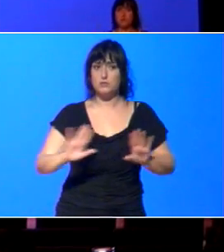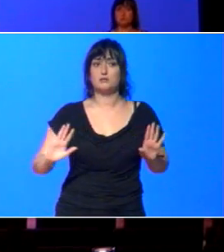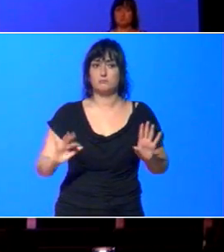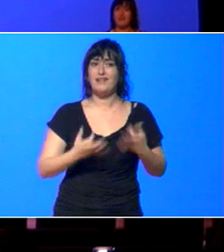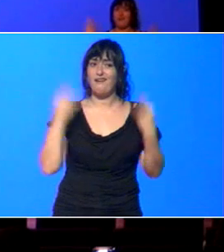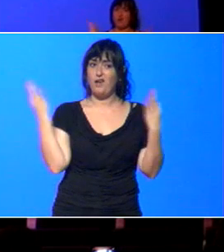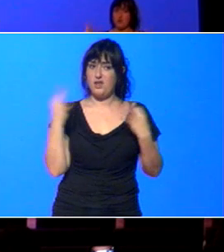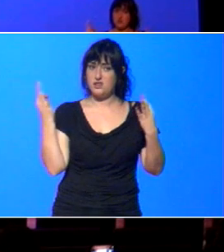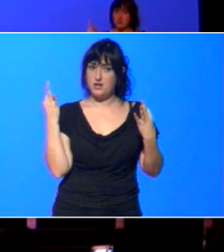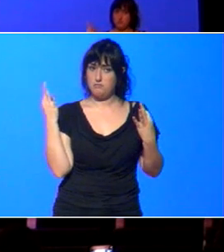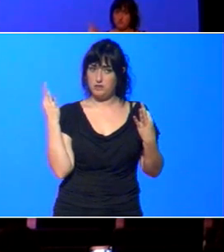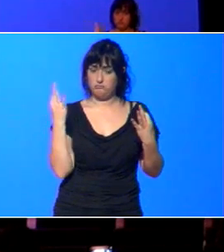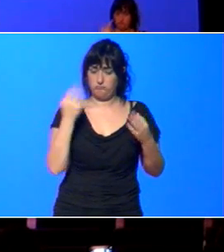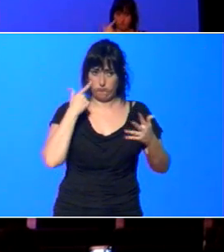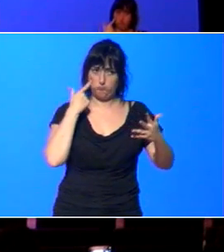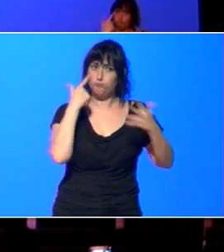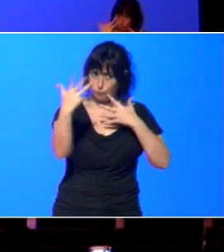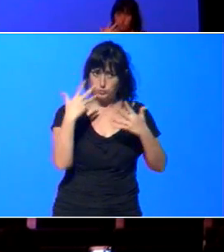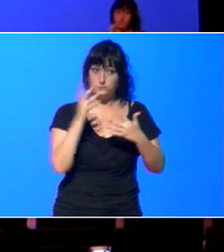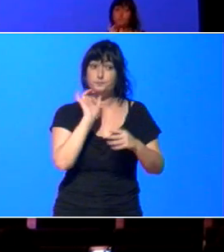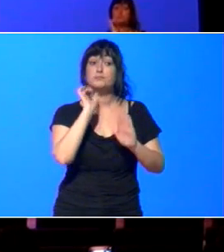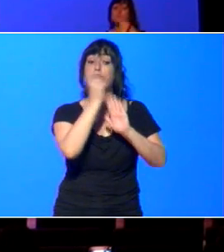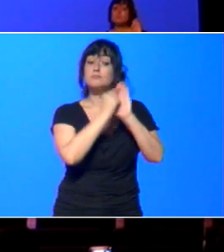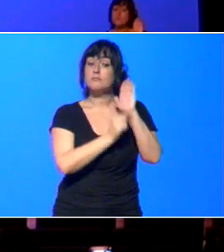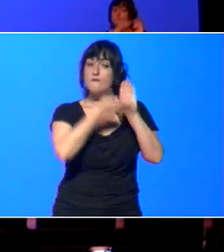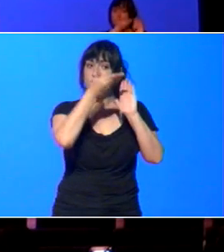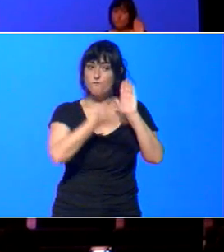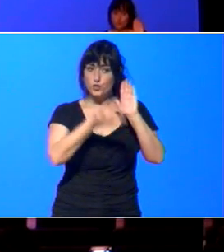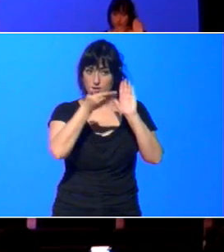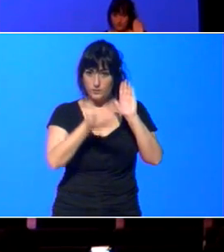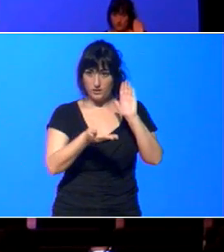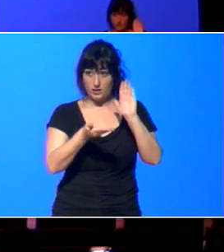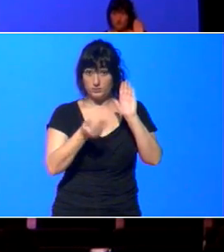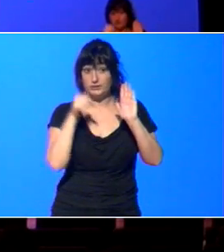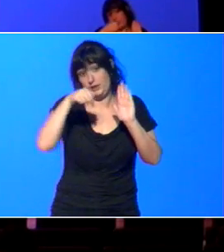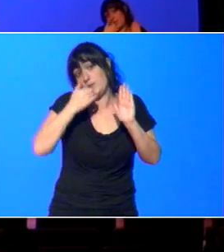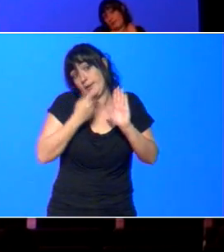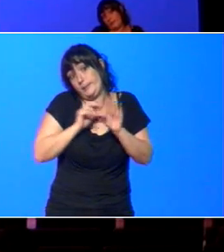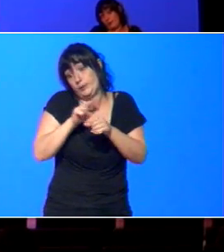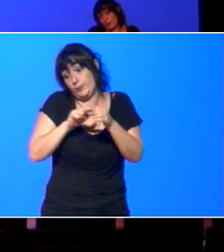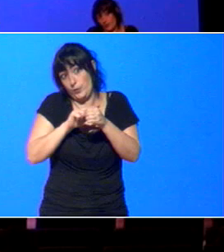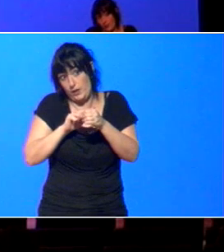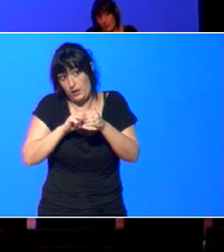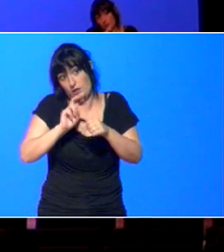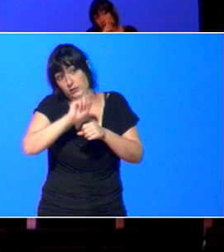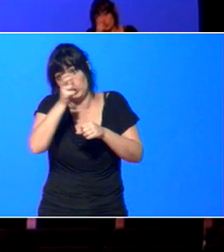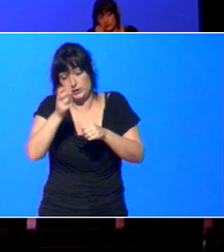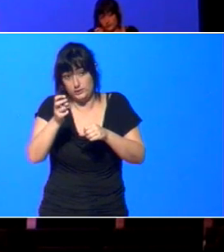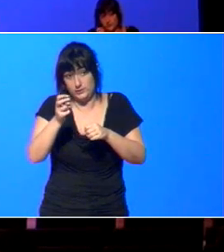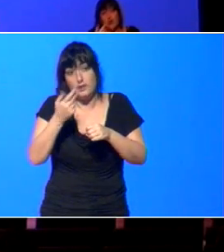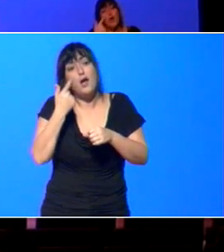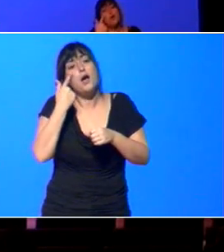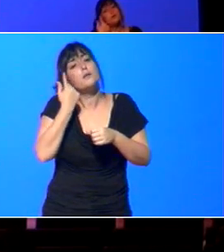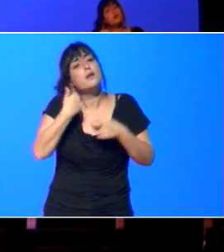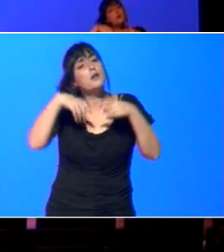mayúsculas. Una de las claves fundamentales, y aquí estaría bien que la comunidad autónoma y otras se preguntara, ¿qué profesorado